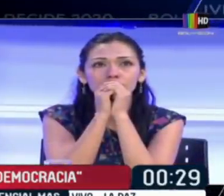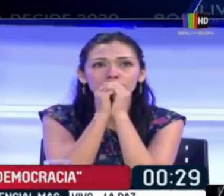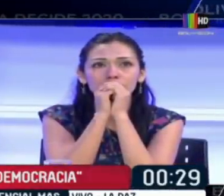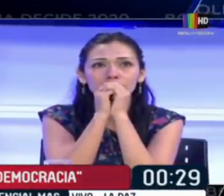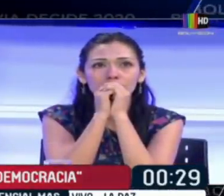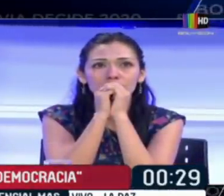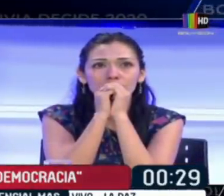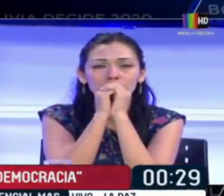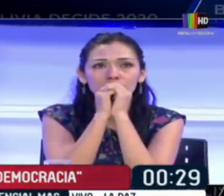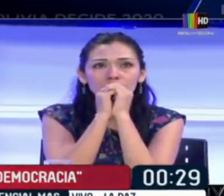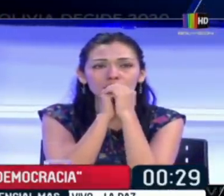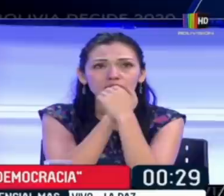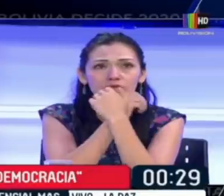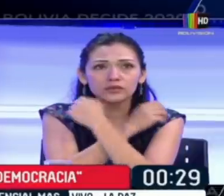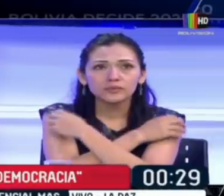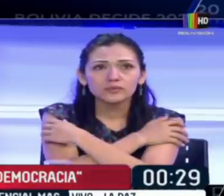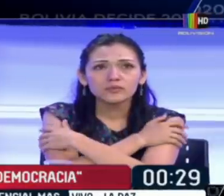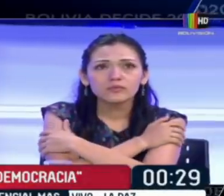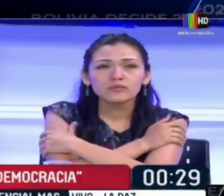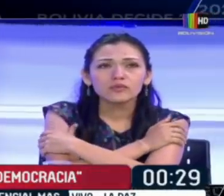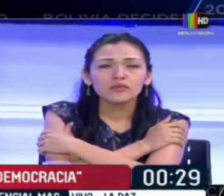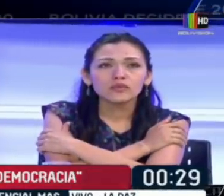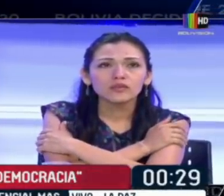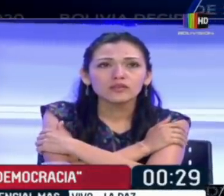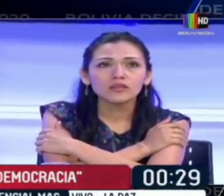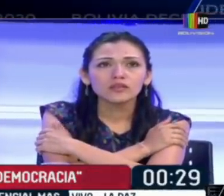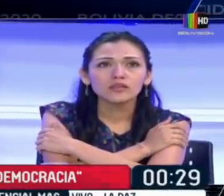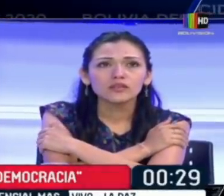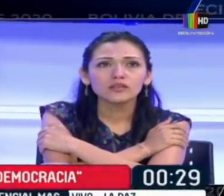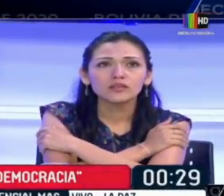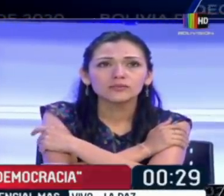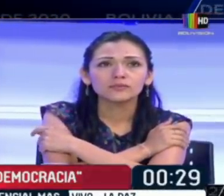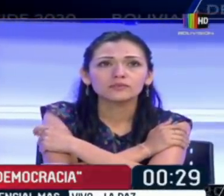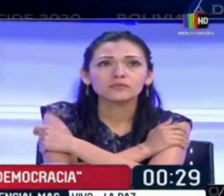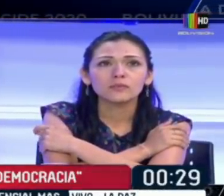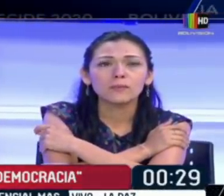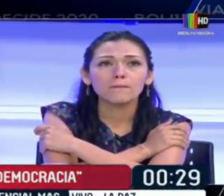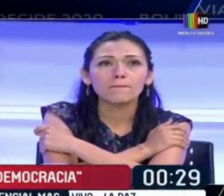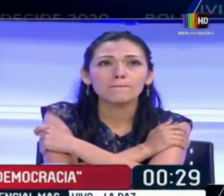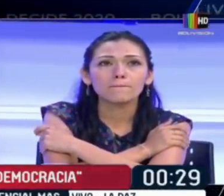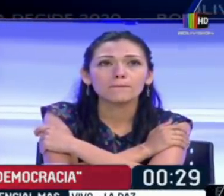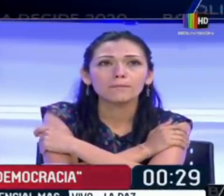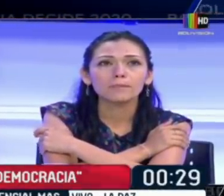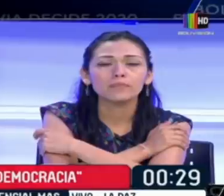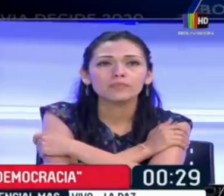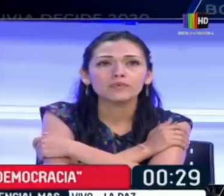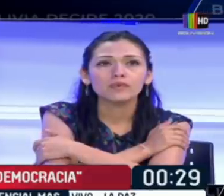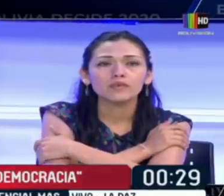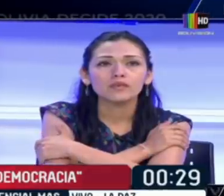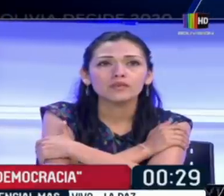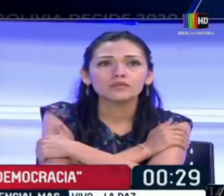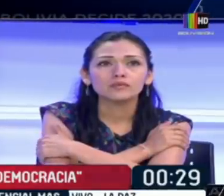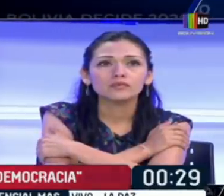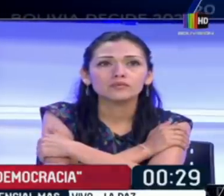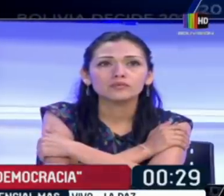jornada pacífica, tranquila, en la que todos los bolivianos, la gran parte de los bolivianos, ha acudido a las urnas